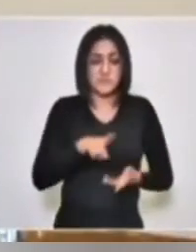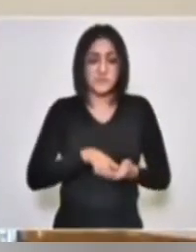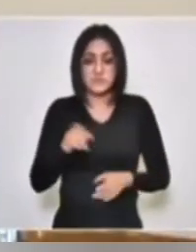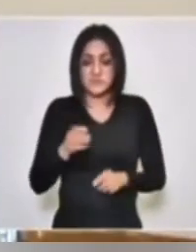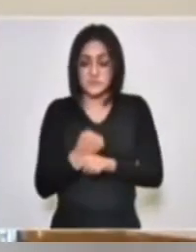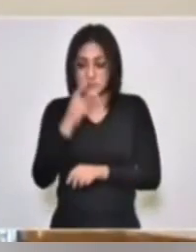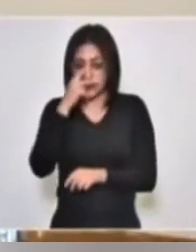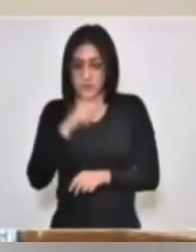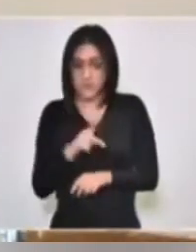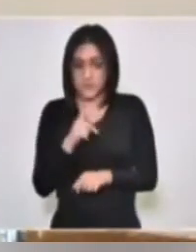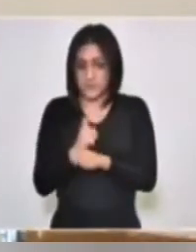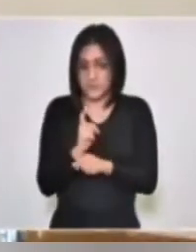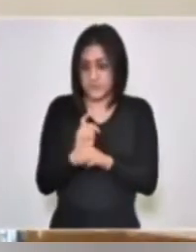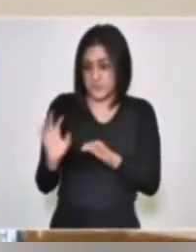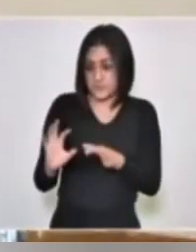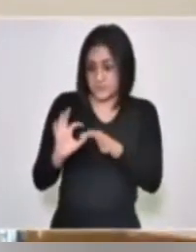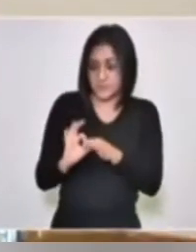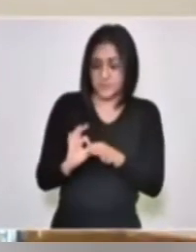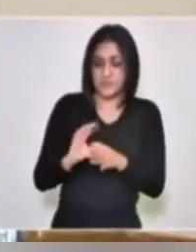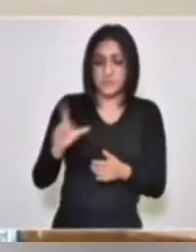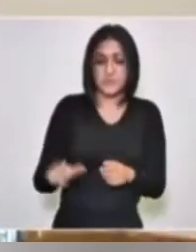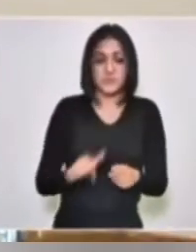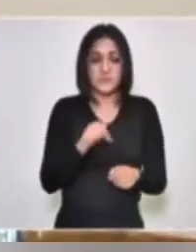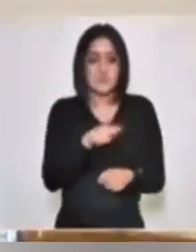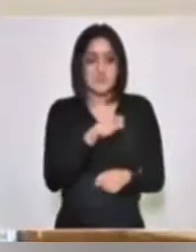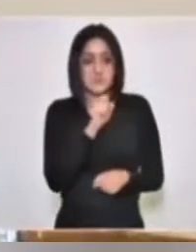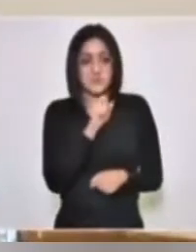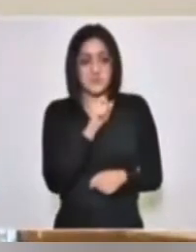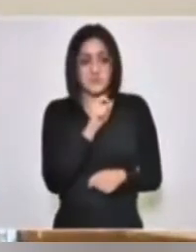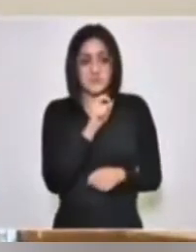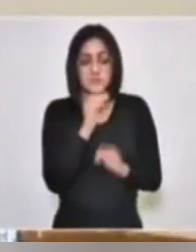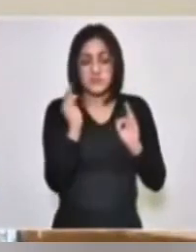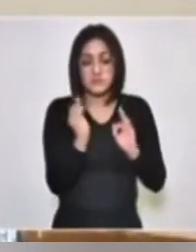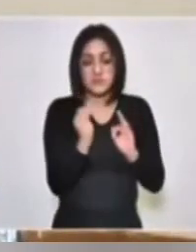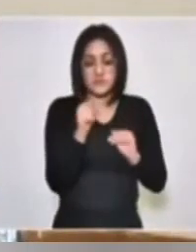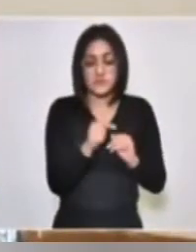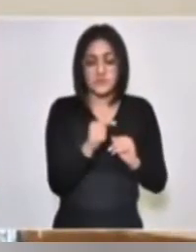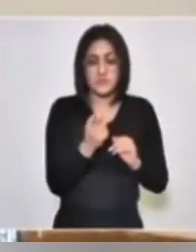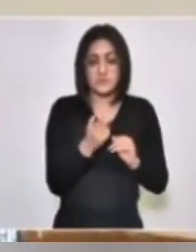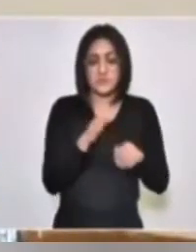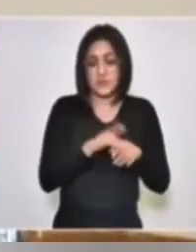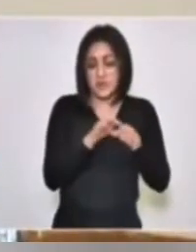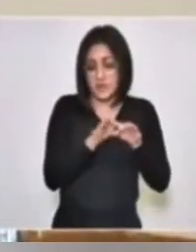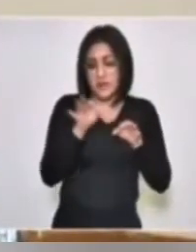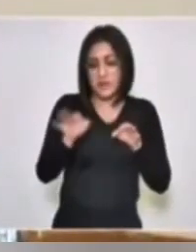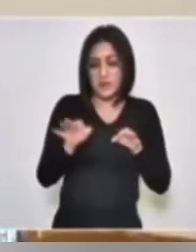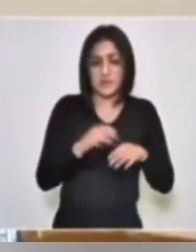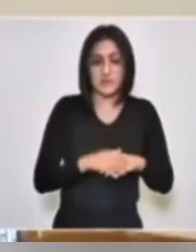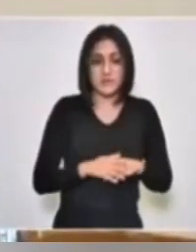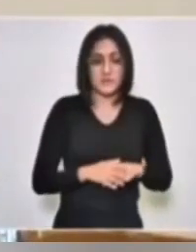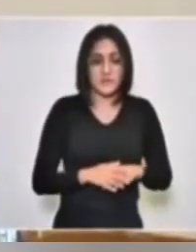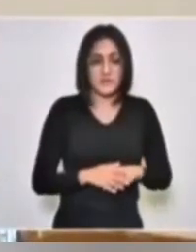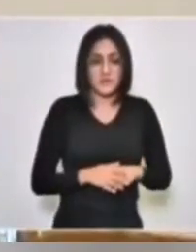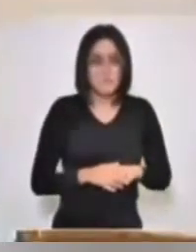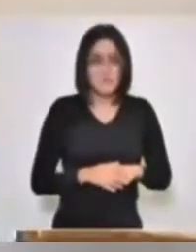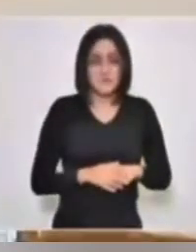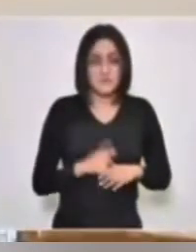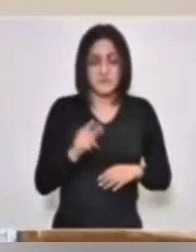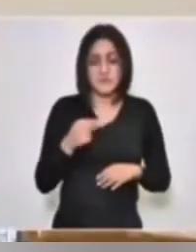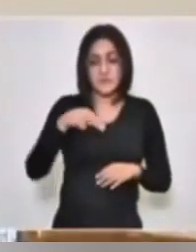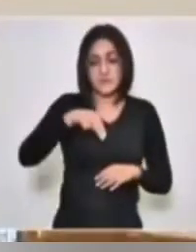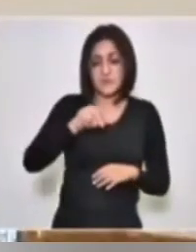México. Debe de haber en Jalisco una zona conurbada muy grande. En Nuevo